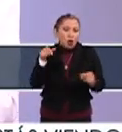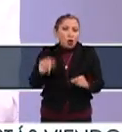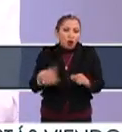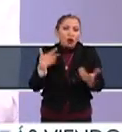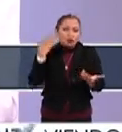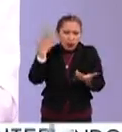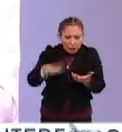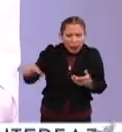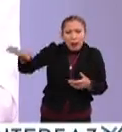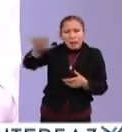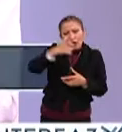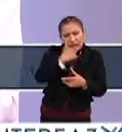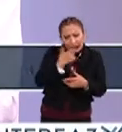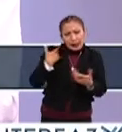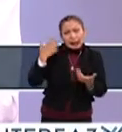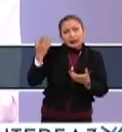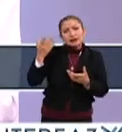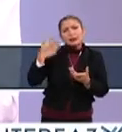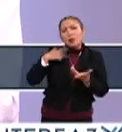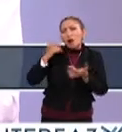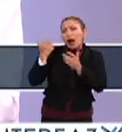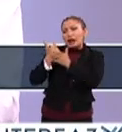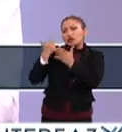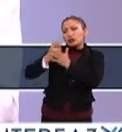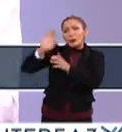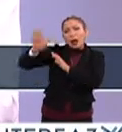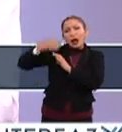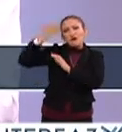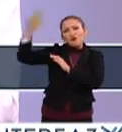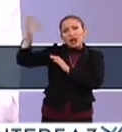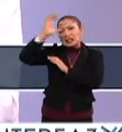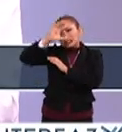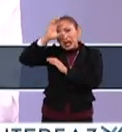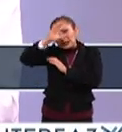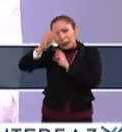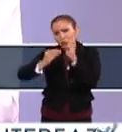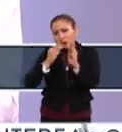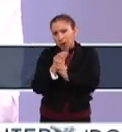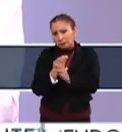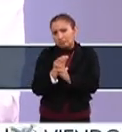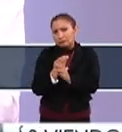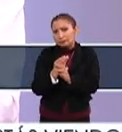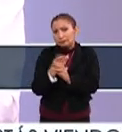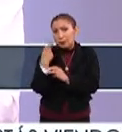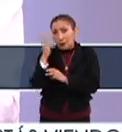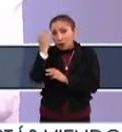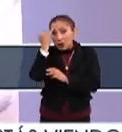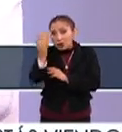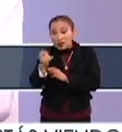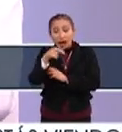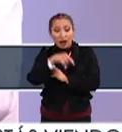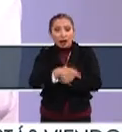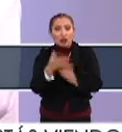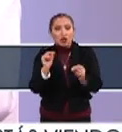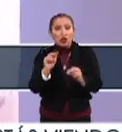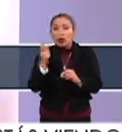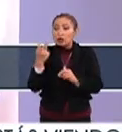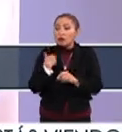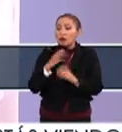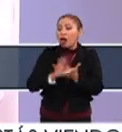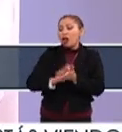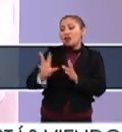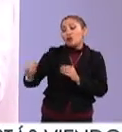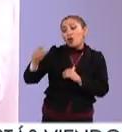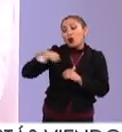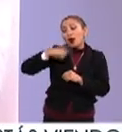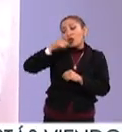estamos conscientes de que el inglés es la lengua vehicular para la ciencia a nivel mundial, pero la idea es que no sea un proceso